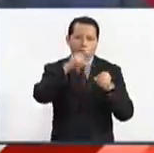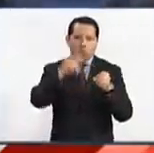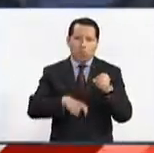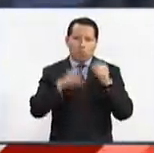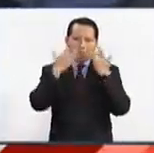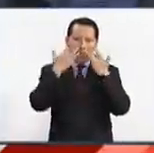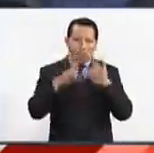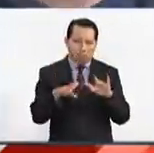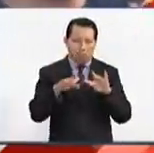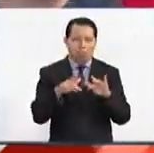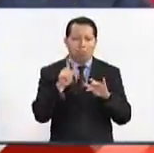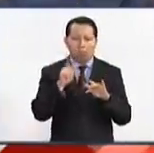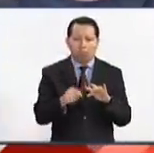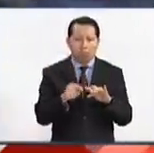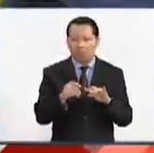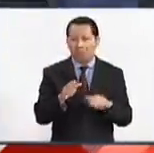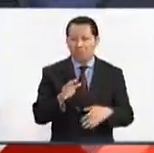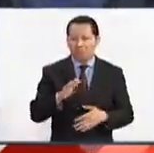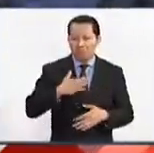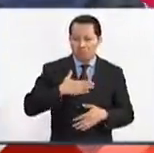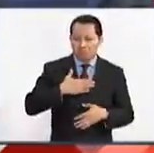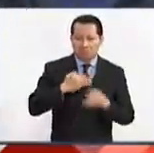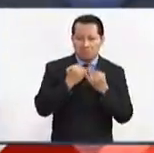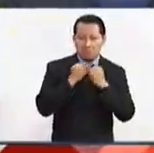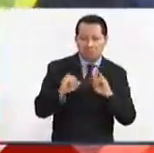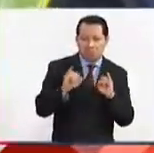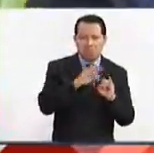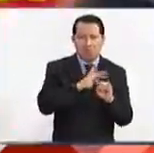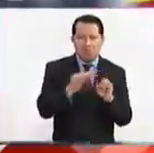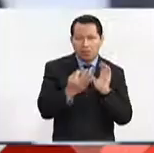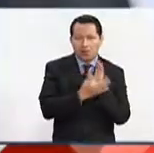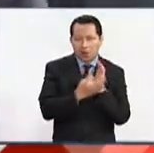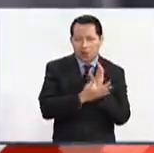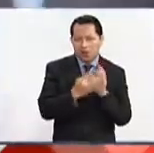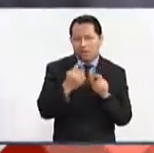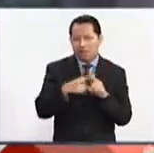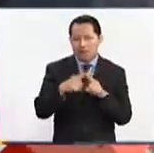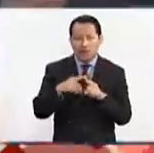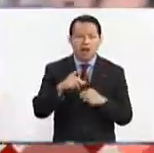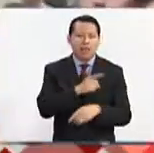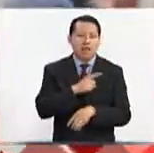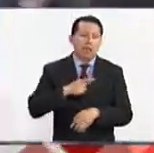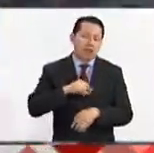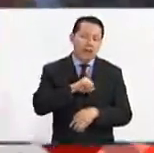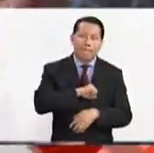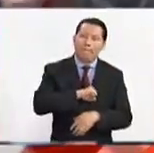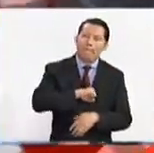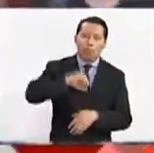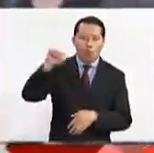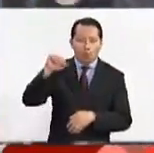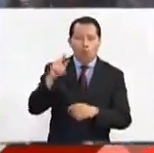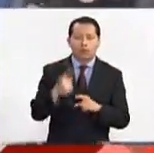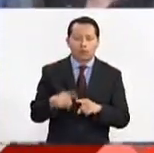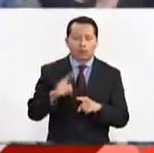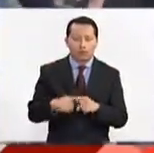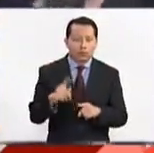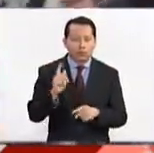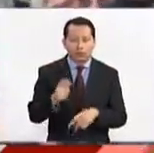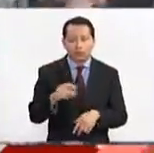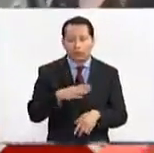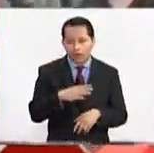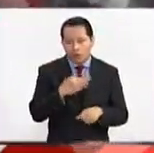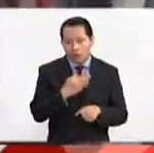empieza a emitir moneda propia. Inmediatamente pues todas las deudas se disparan, con lo cual estamos todavía en una fase